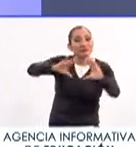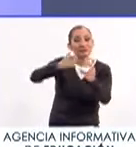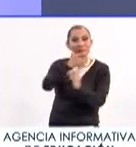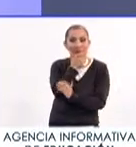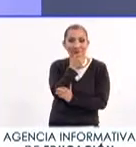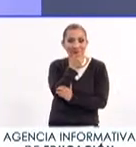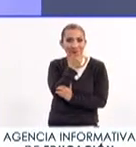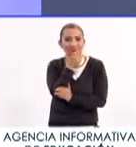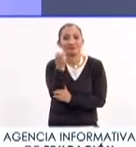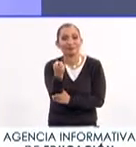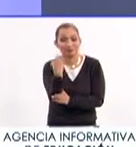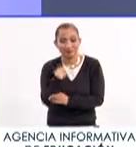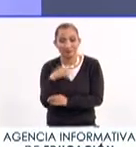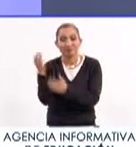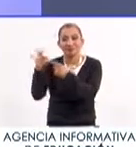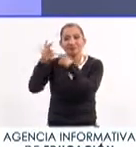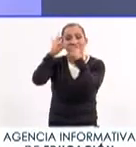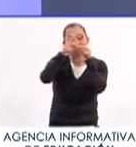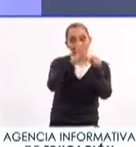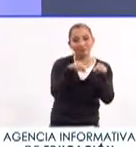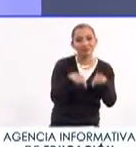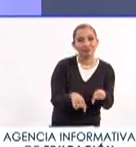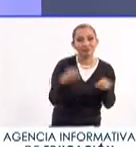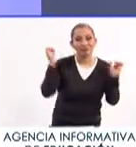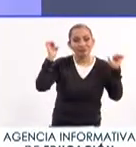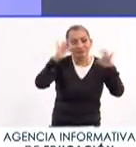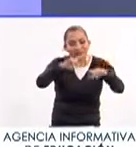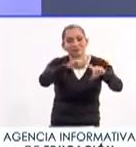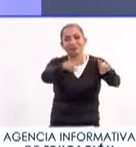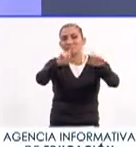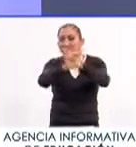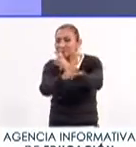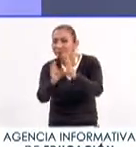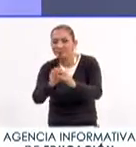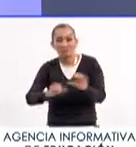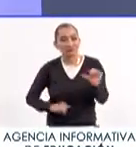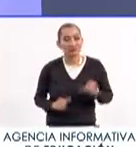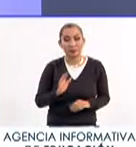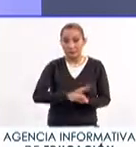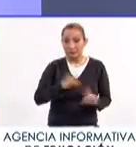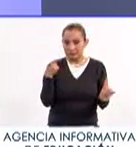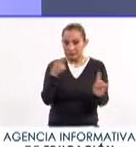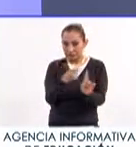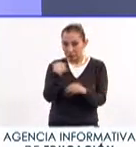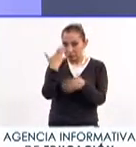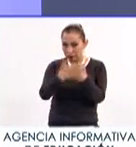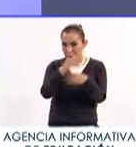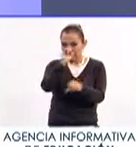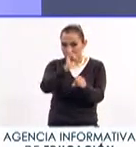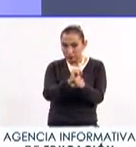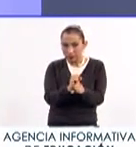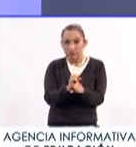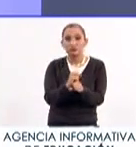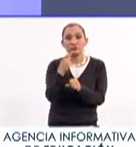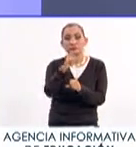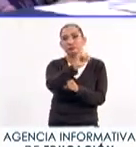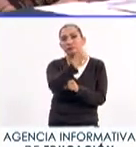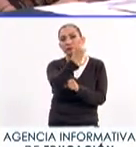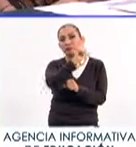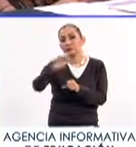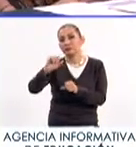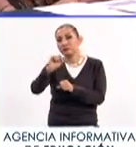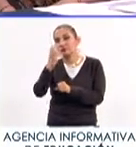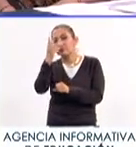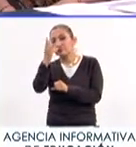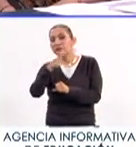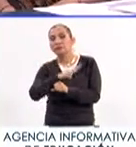Y por ello es que estamos trayendo diferentes eventos, en particular uno la semana que viene, del 21 al